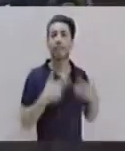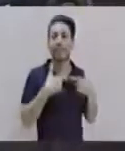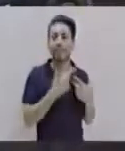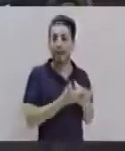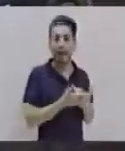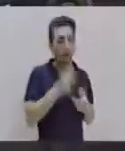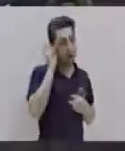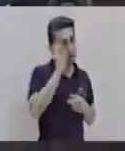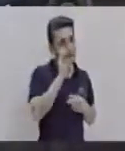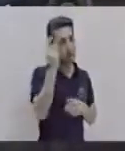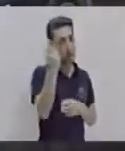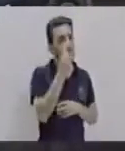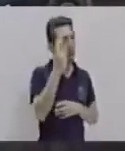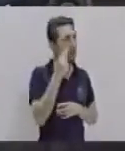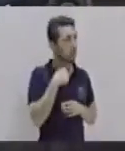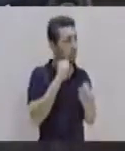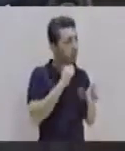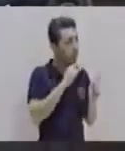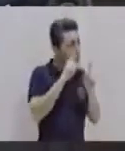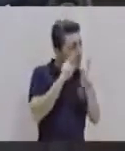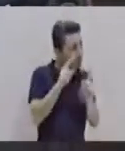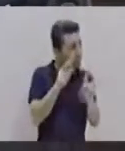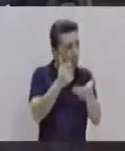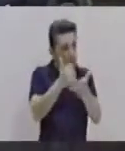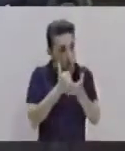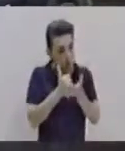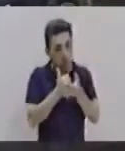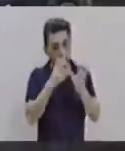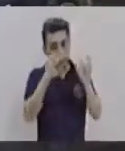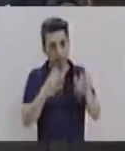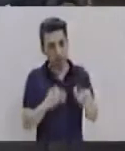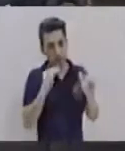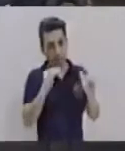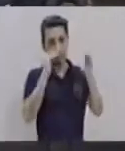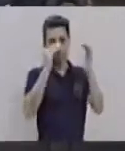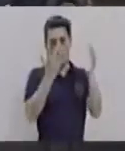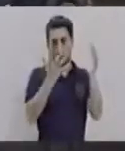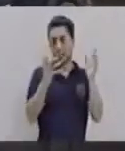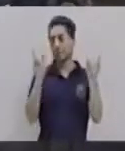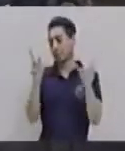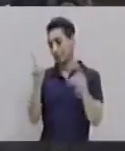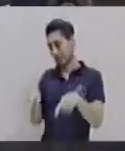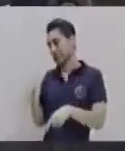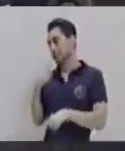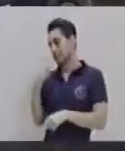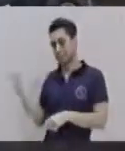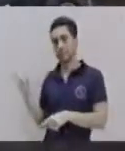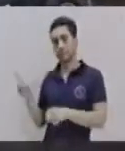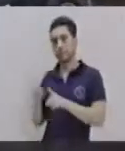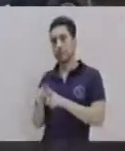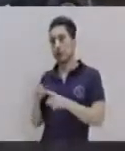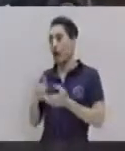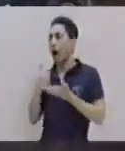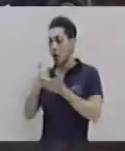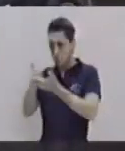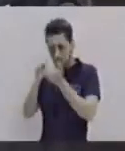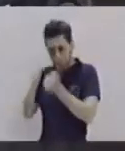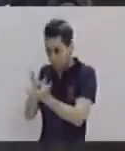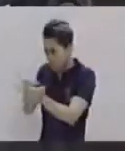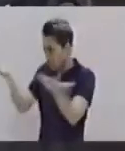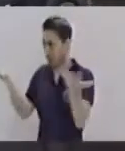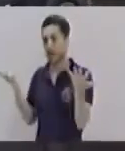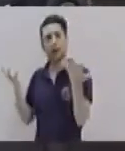importante que nosotros acudamos al profesional de la Claro, psicología. y como usted lo mencionaba, ¿verdad? Ayuda hay para